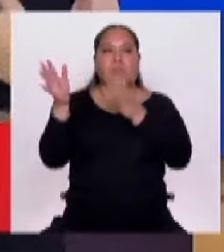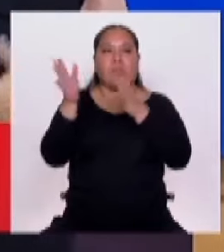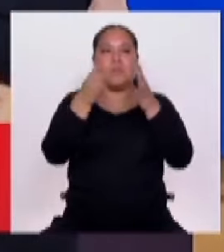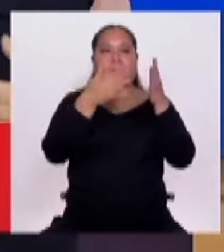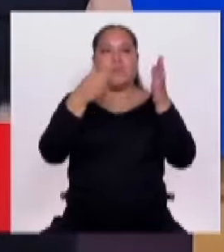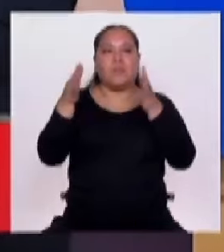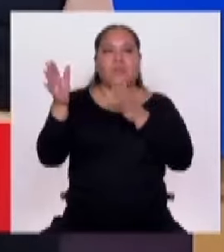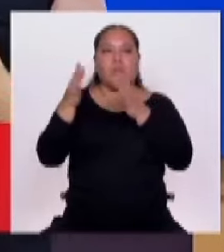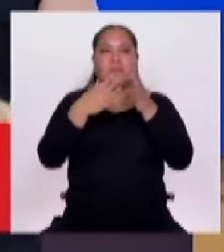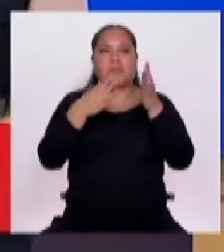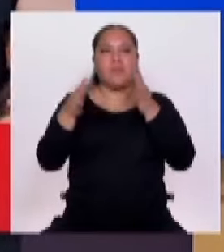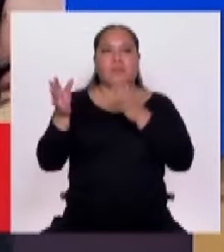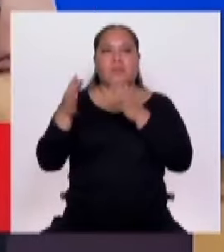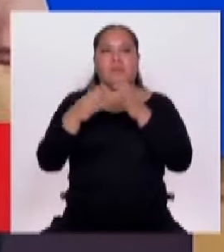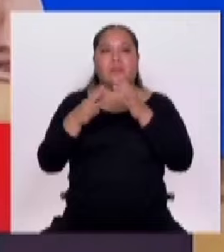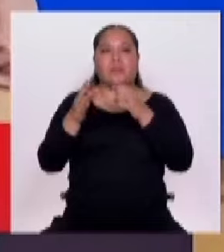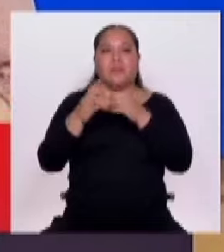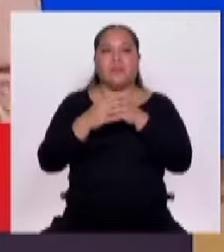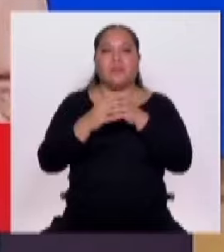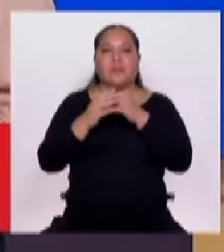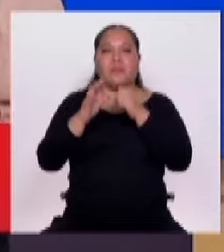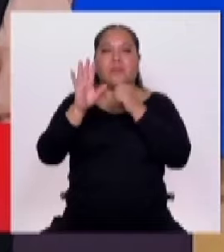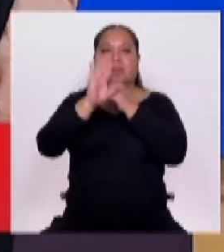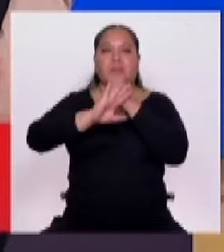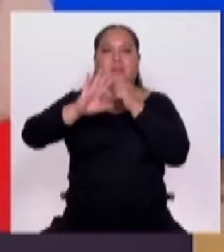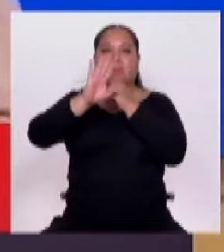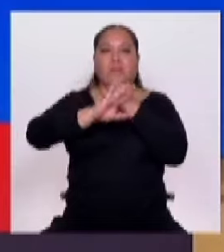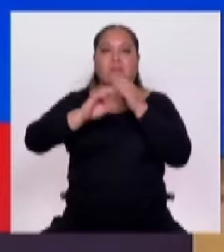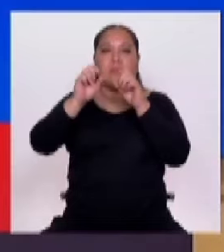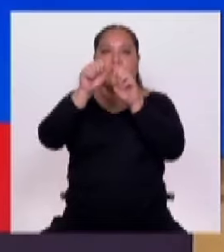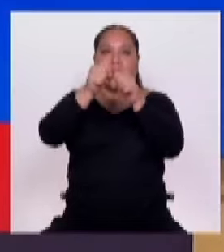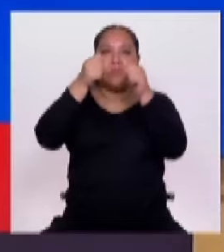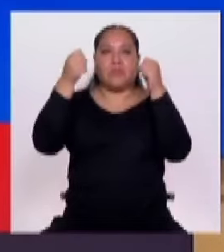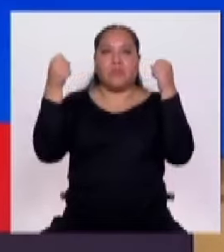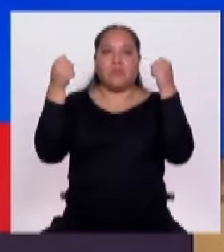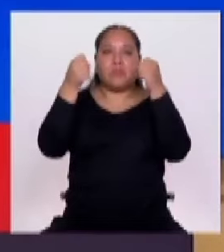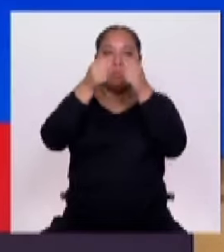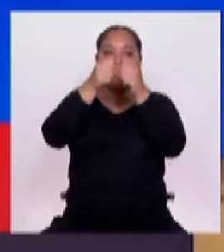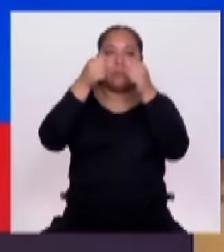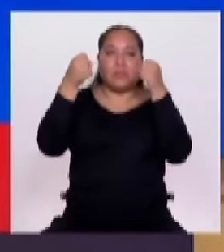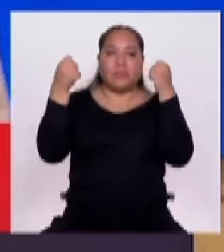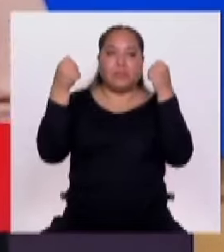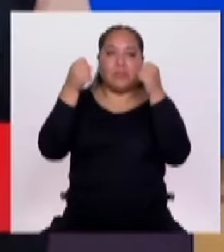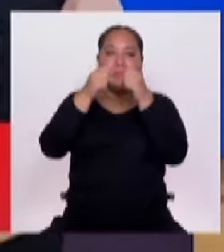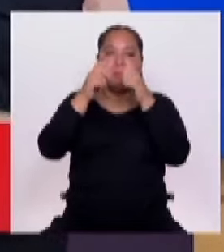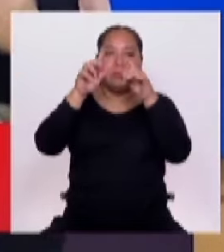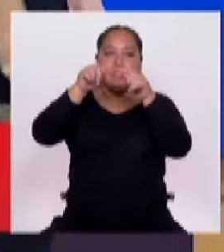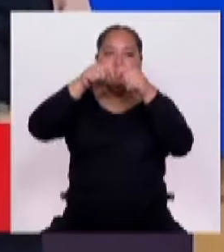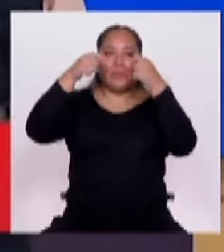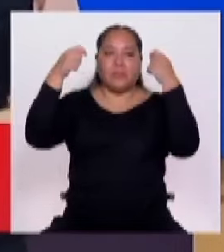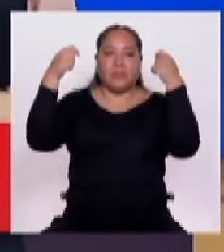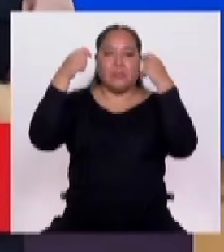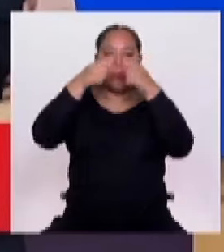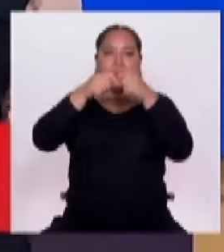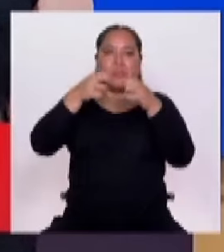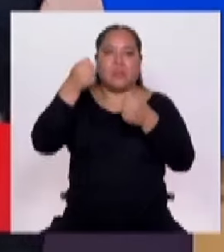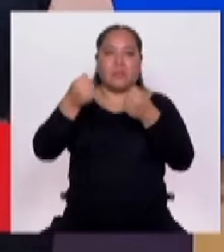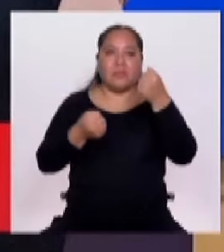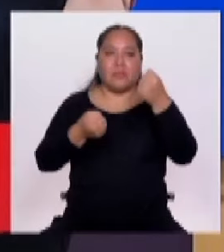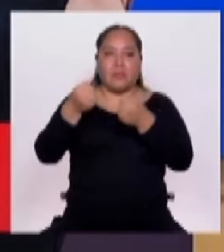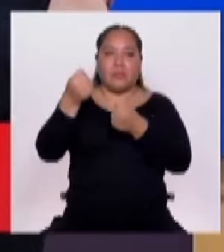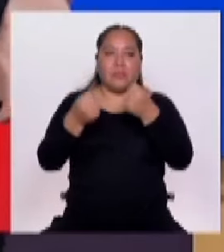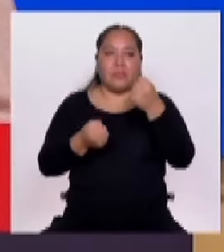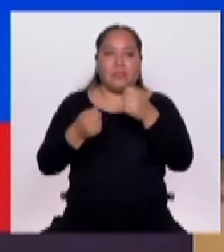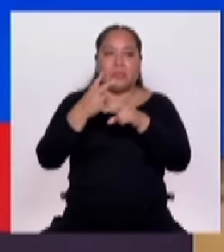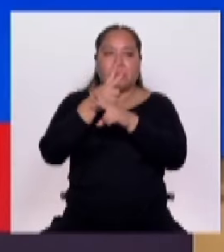recomienda reforzar en lo posible puertas y ventanas y de todas maneras manejar con bastante precaución otro viso que